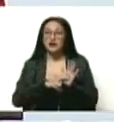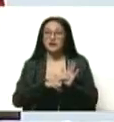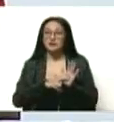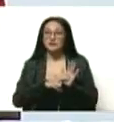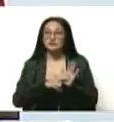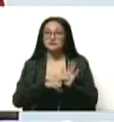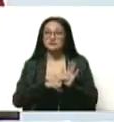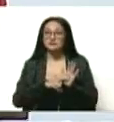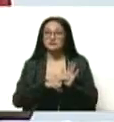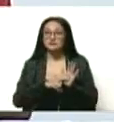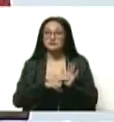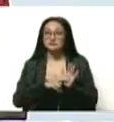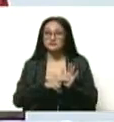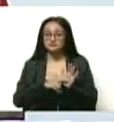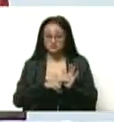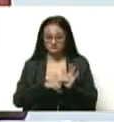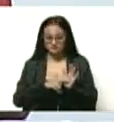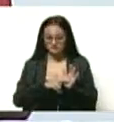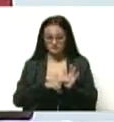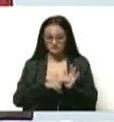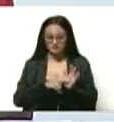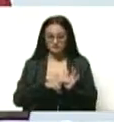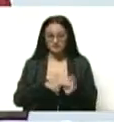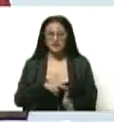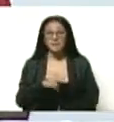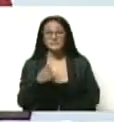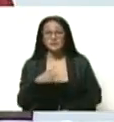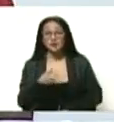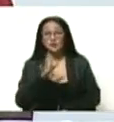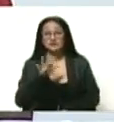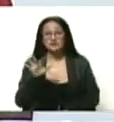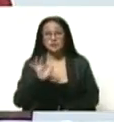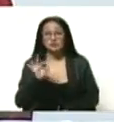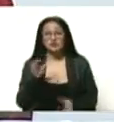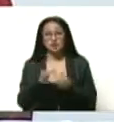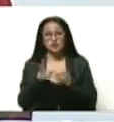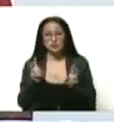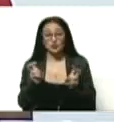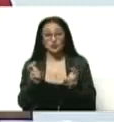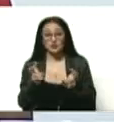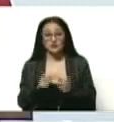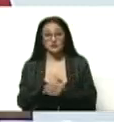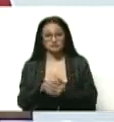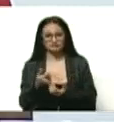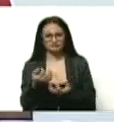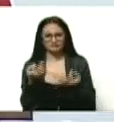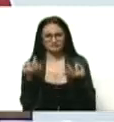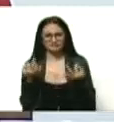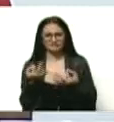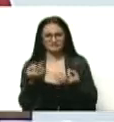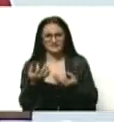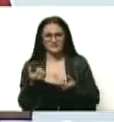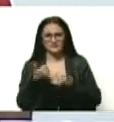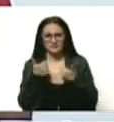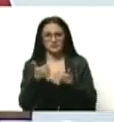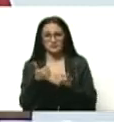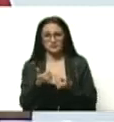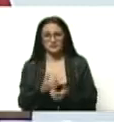vaso medio lleno, medio vacío, pero el 45% son equipos nuevos. Eso es extraordinario.